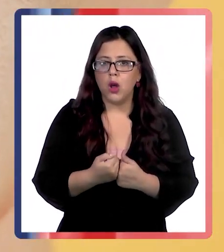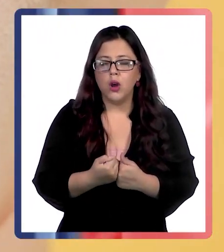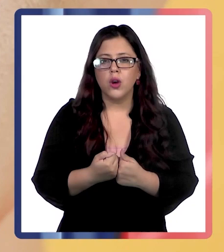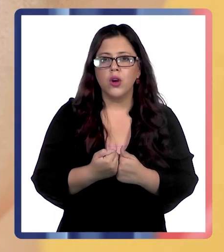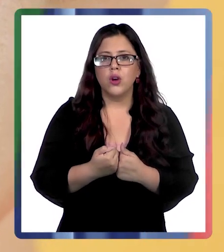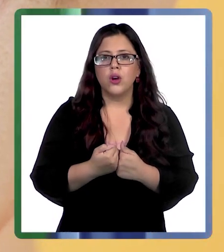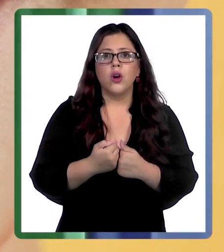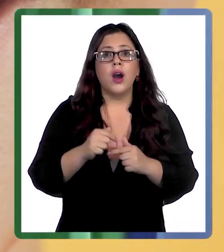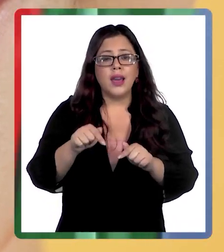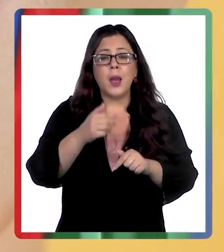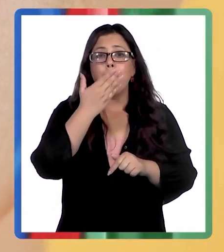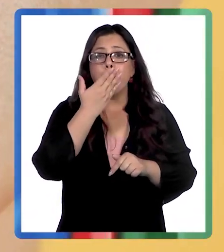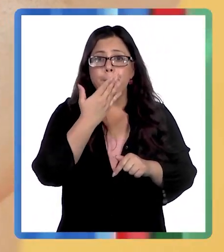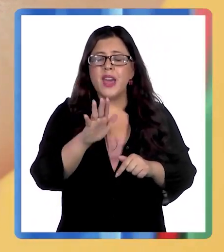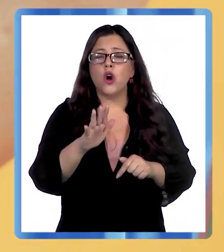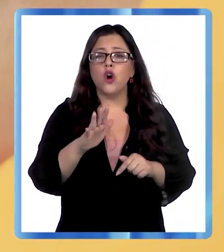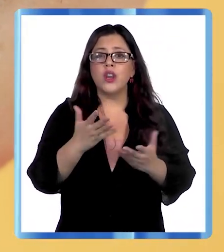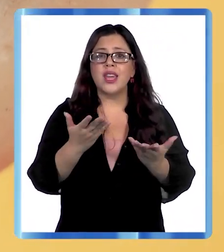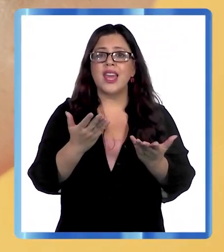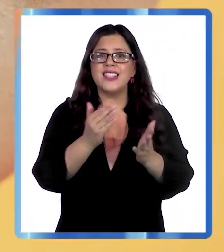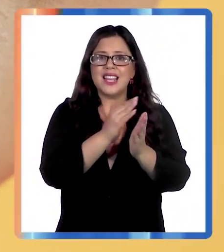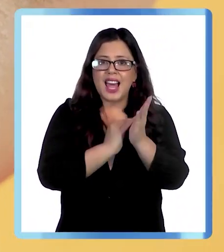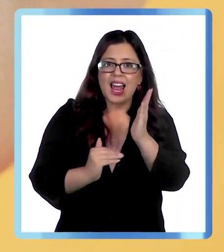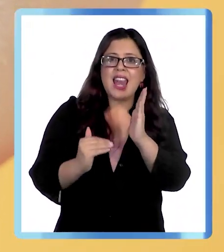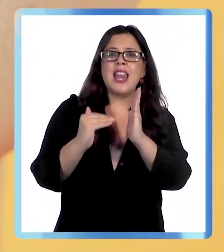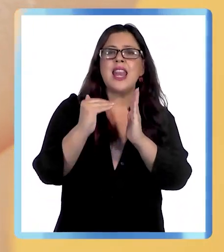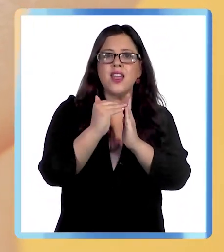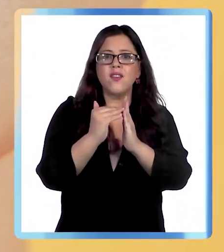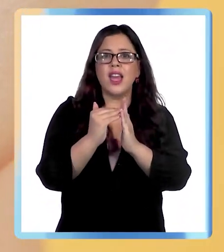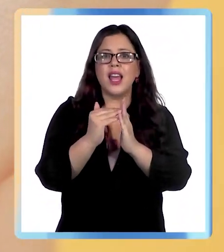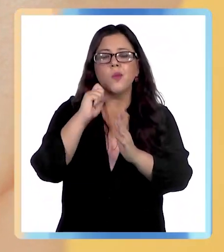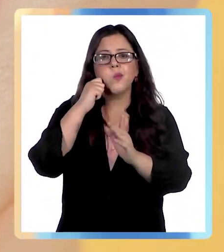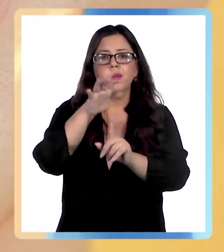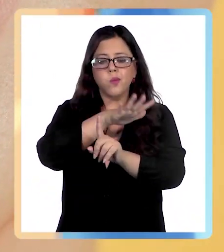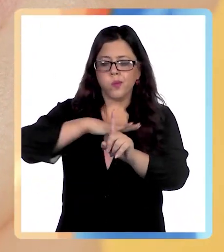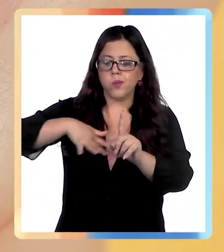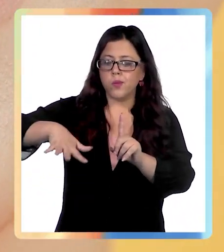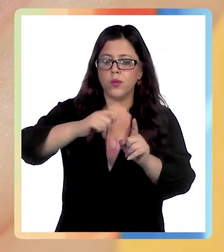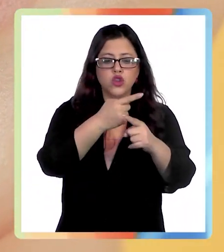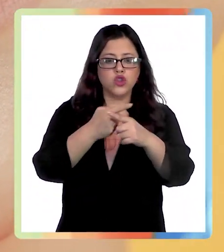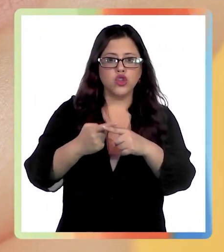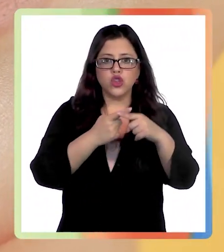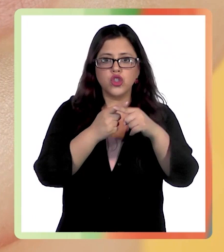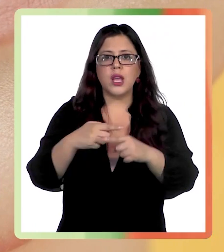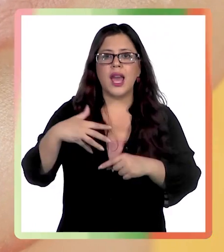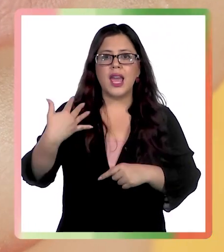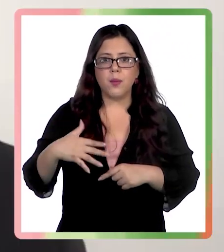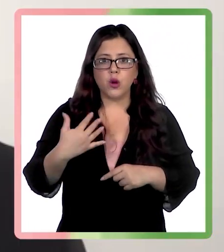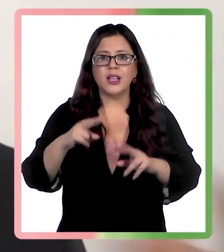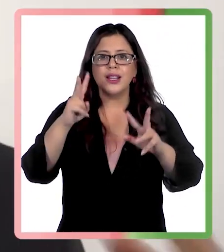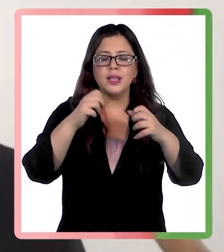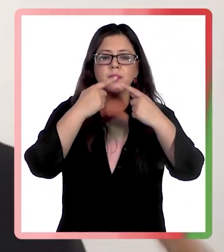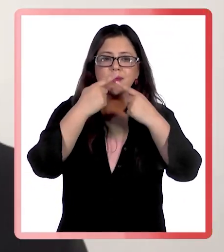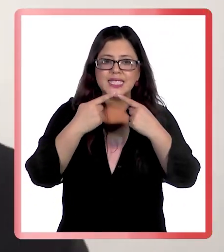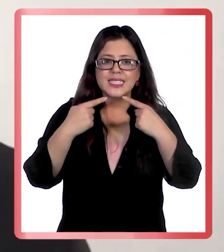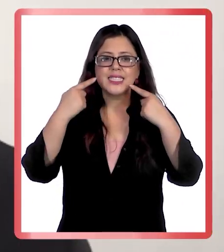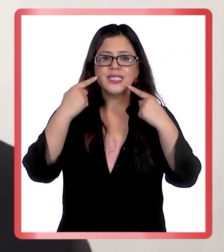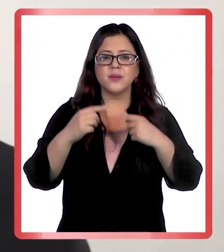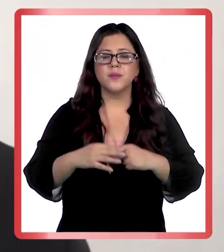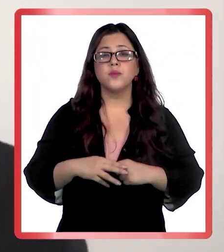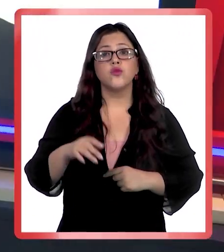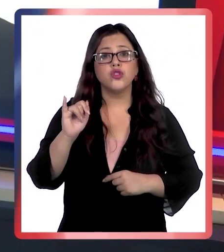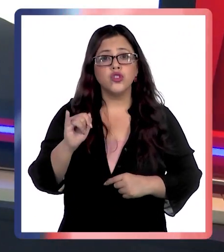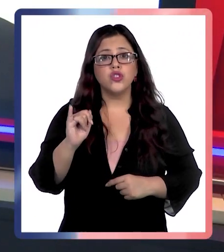pareja eh mejoró su est o sea le cambias la vida al entorno social es importante porque el poder de la